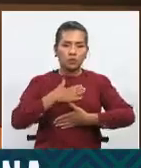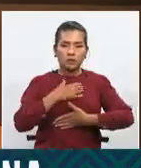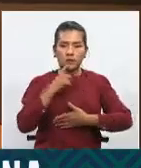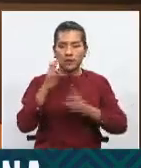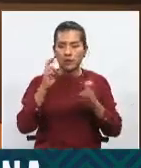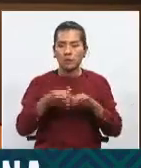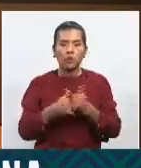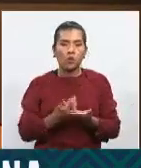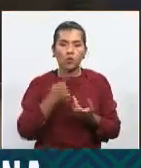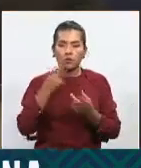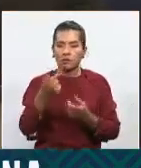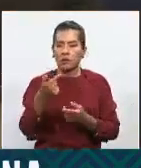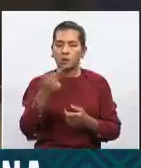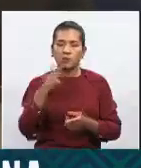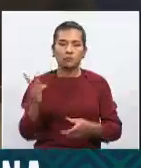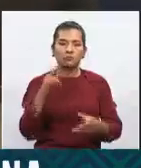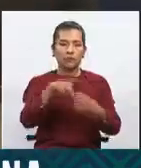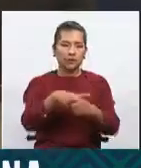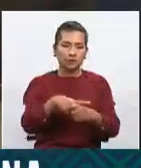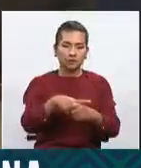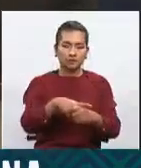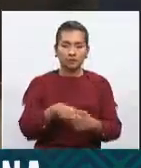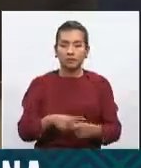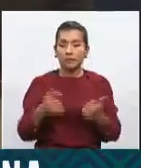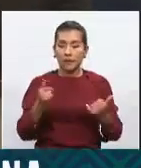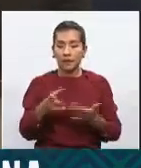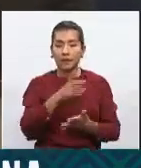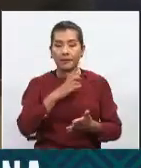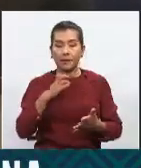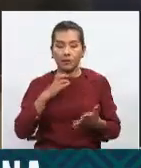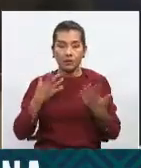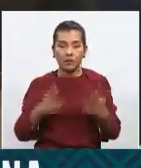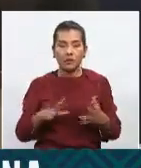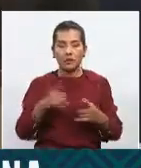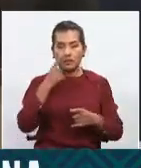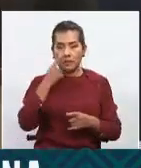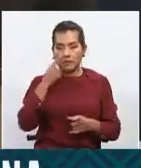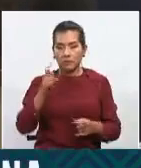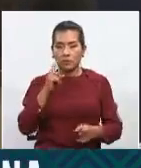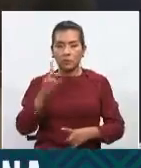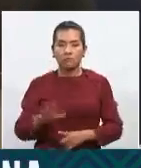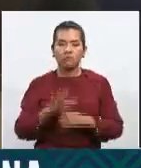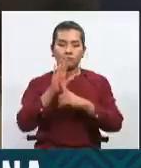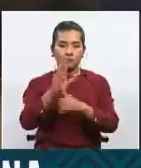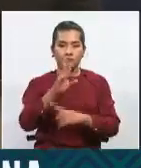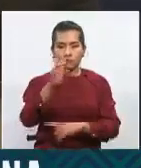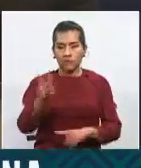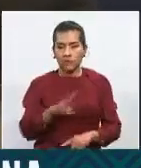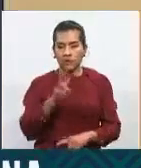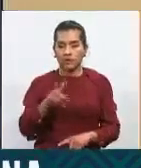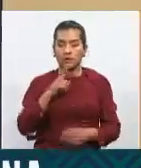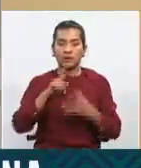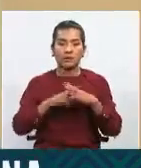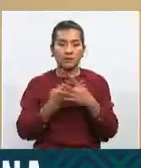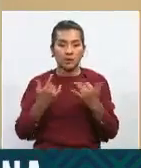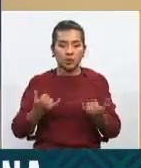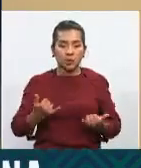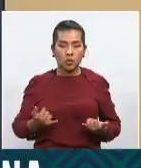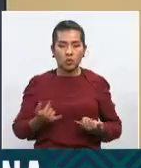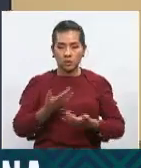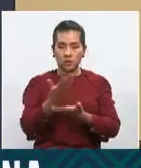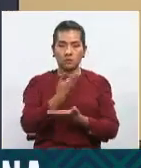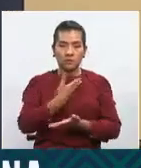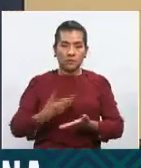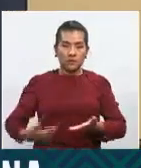21 postulantes habilitados. Concluida la etapa, la comisión prevé la entrega de su informe final el viernes, para que a partir de la fecha el presidente nato